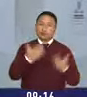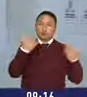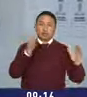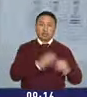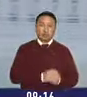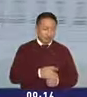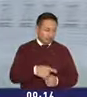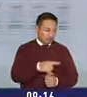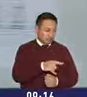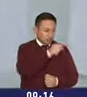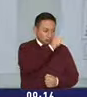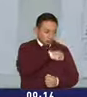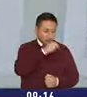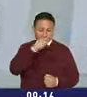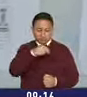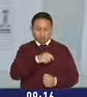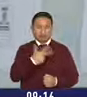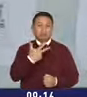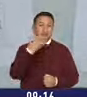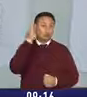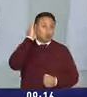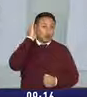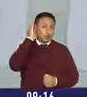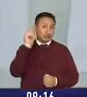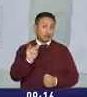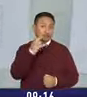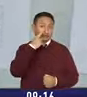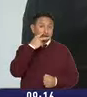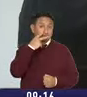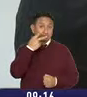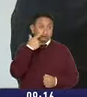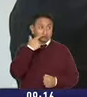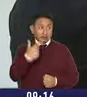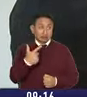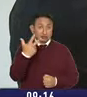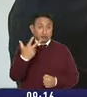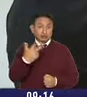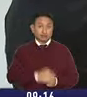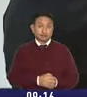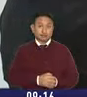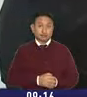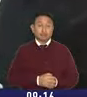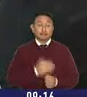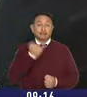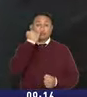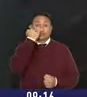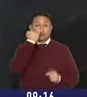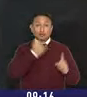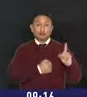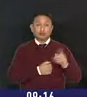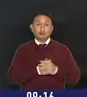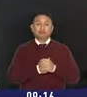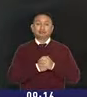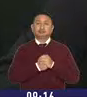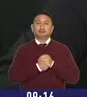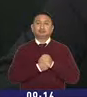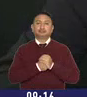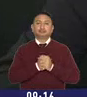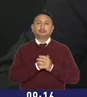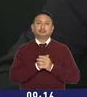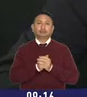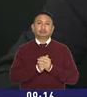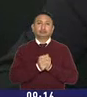a 7 nombres, 3 mujeres, igual número para hombres, y uno de pueblos, nacionalidades indígenas y del exterior. En